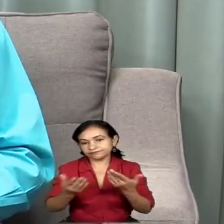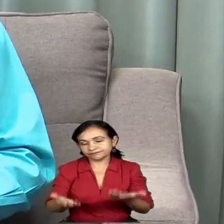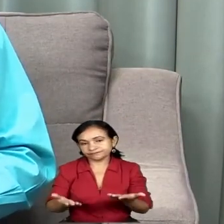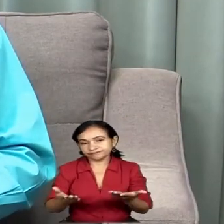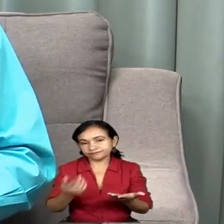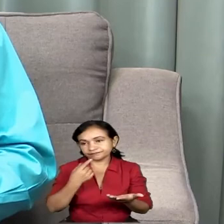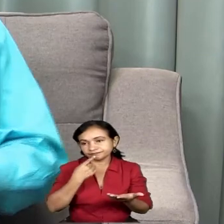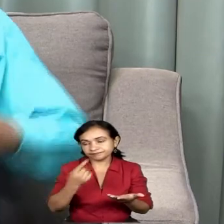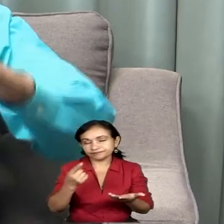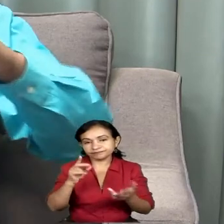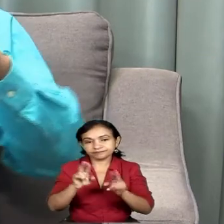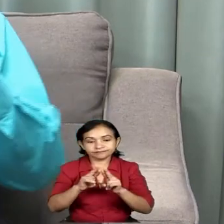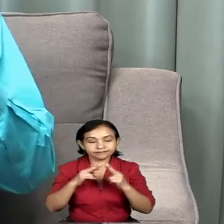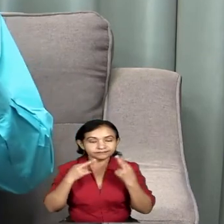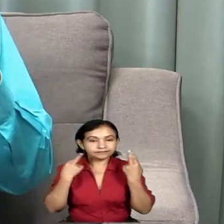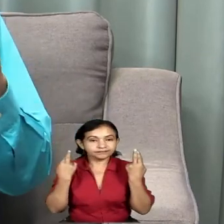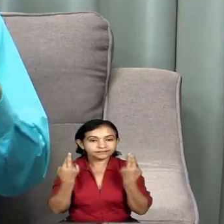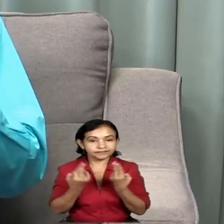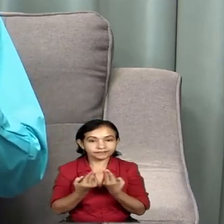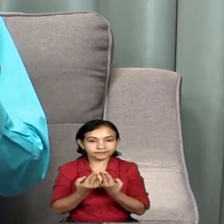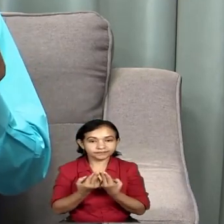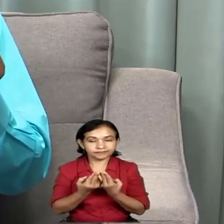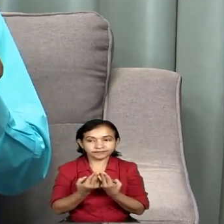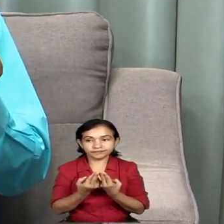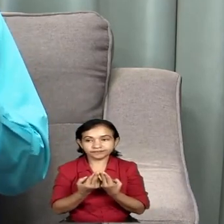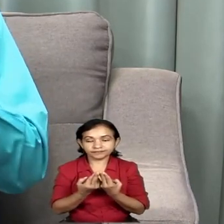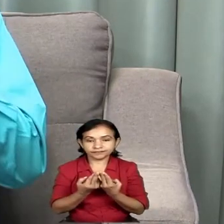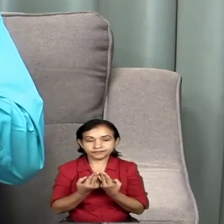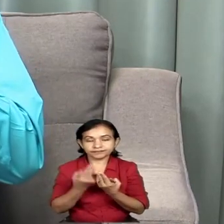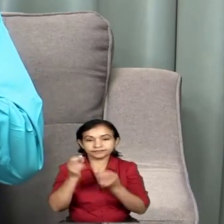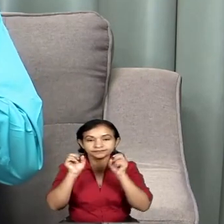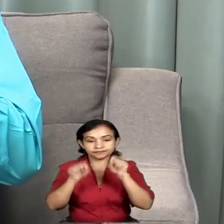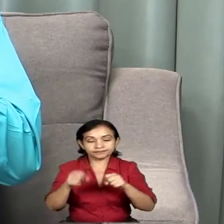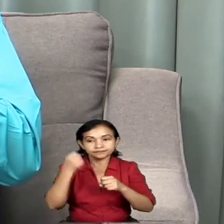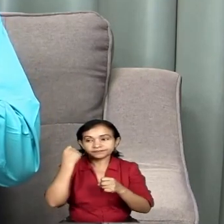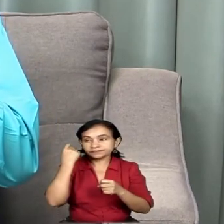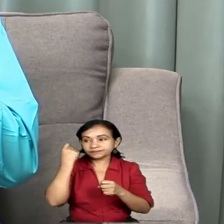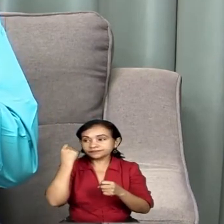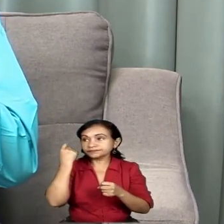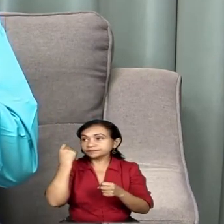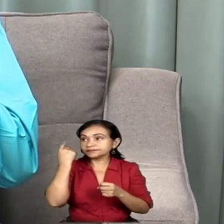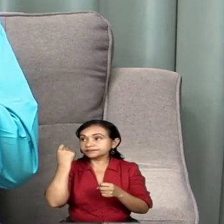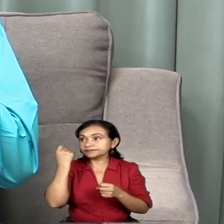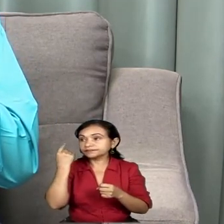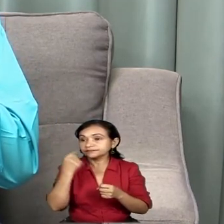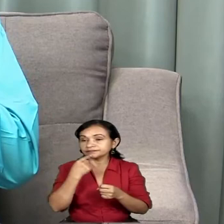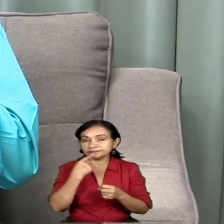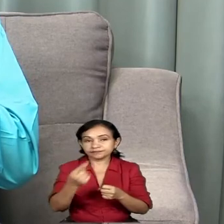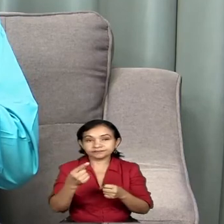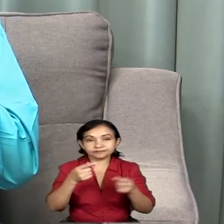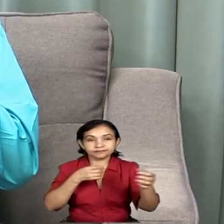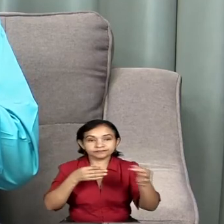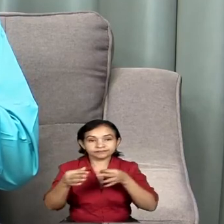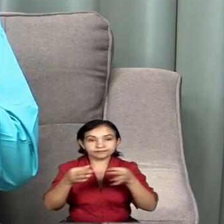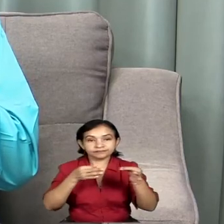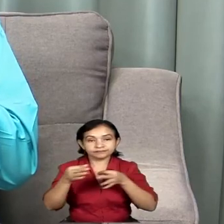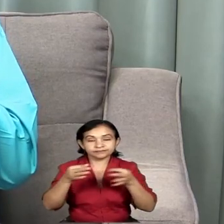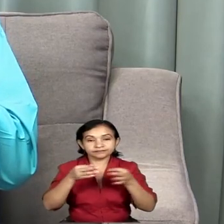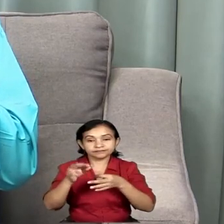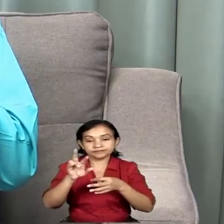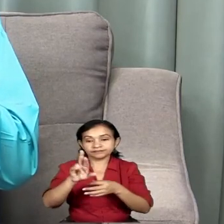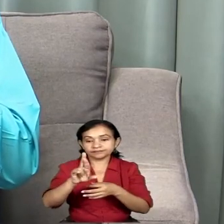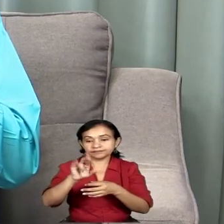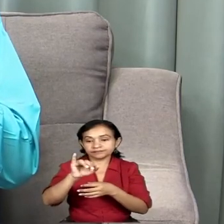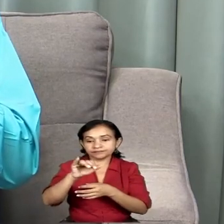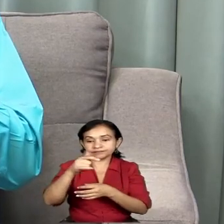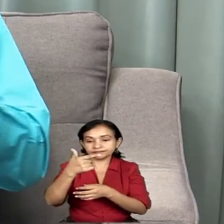una especie de encuentro para poder entender plenamente la explicación de lo que significó el evento de Rigoberto López